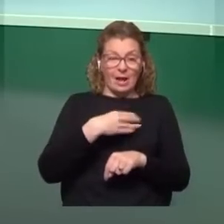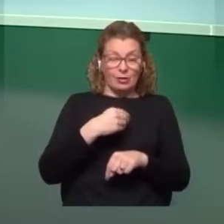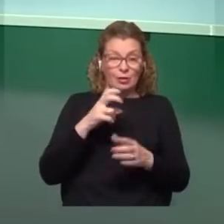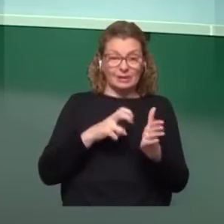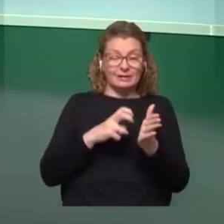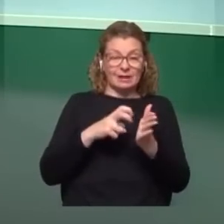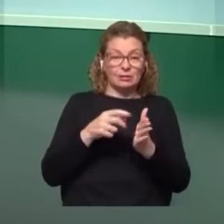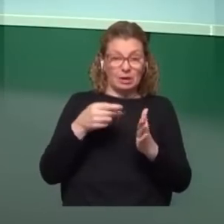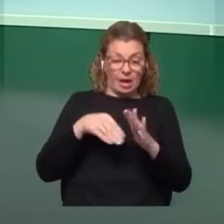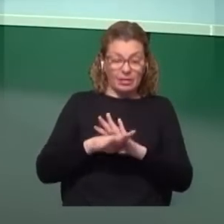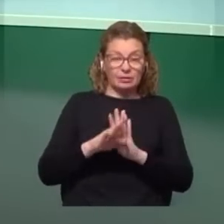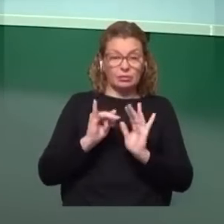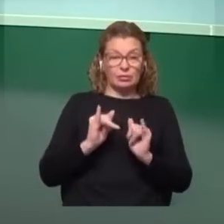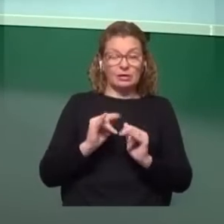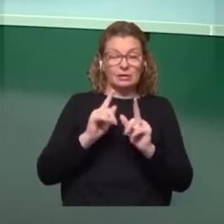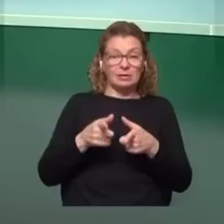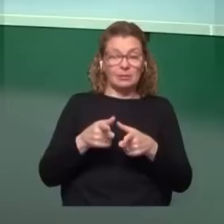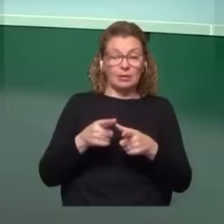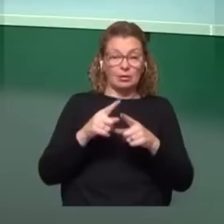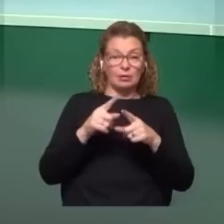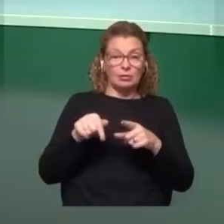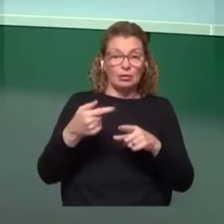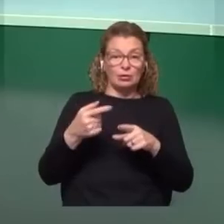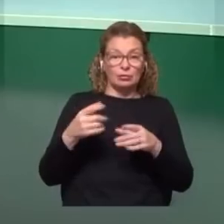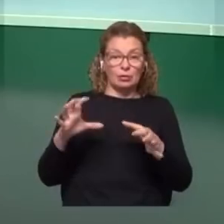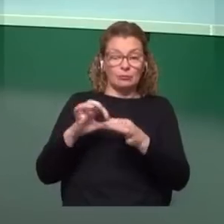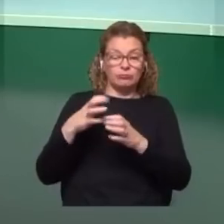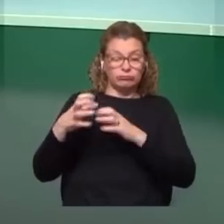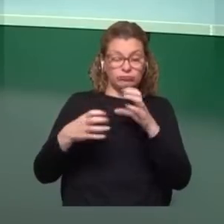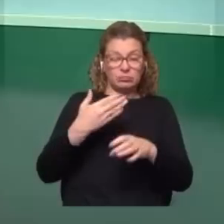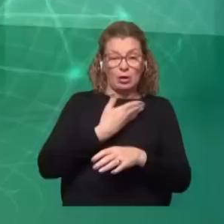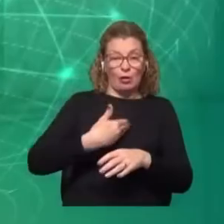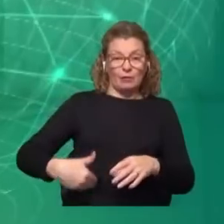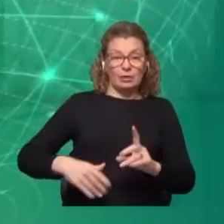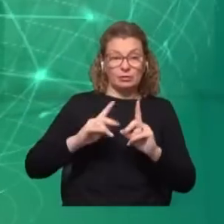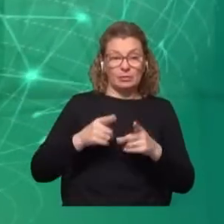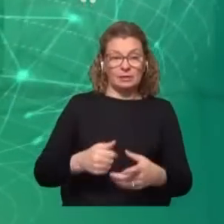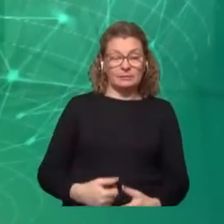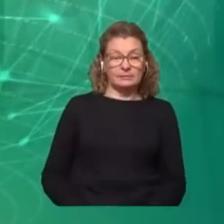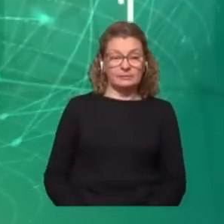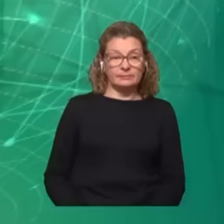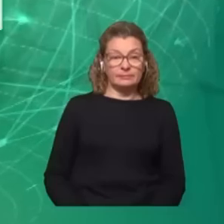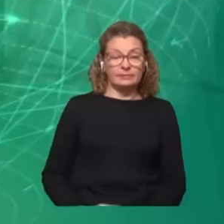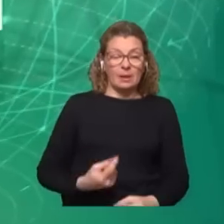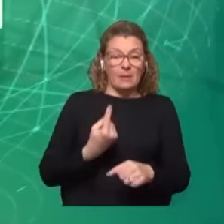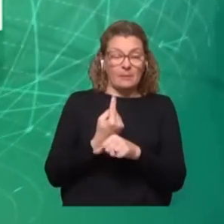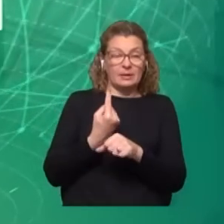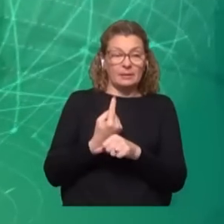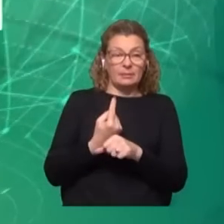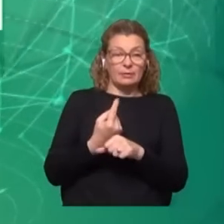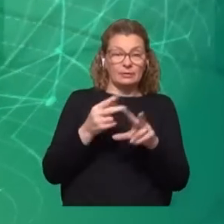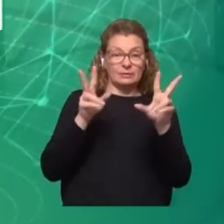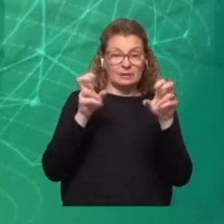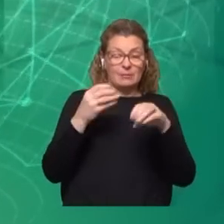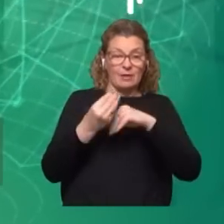a la que él pertenece y también de otros partidos de la coalición de gobierno primero tema